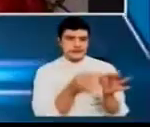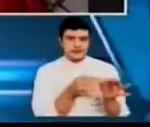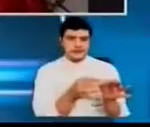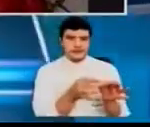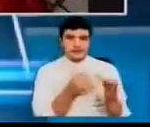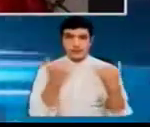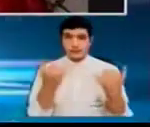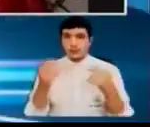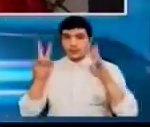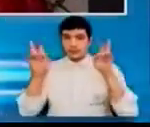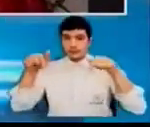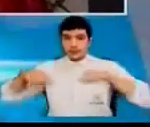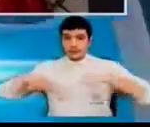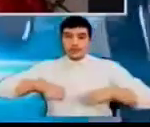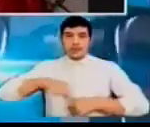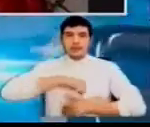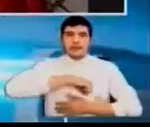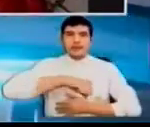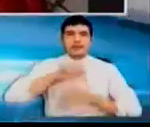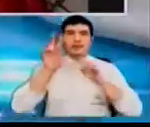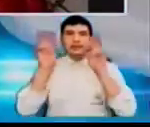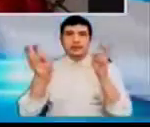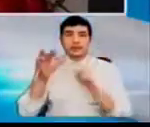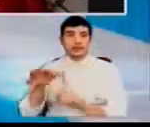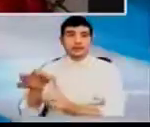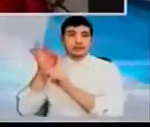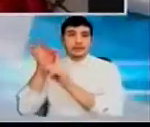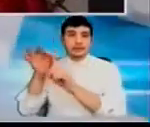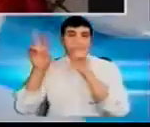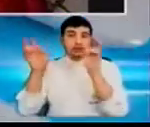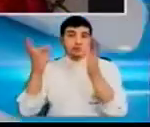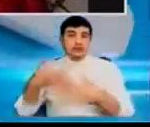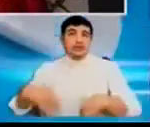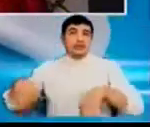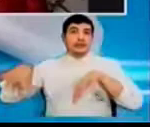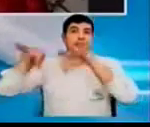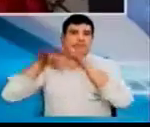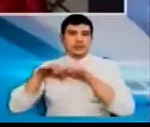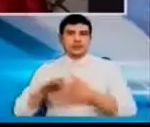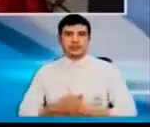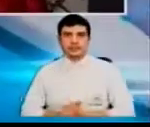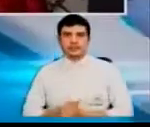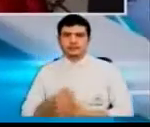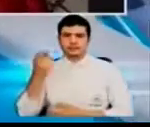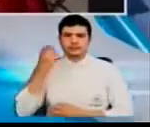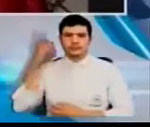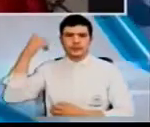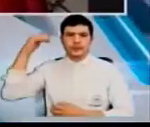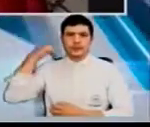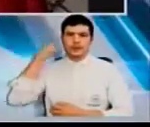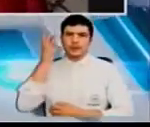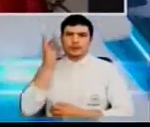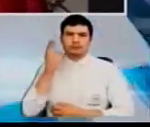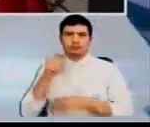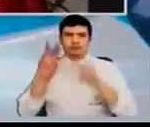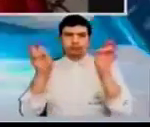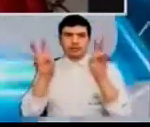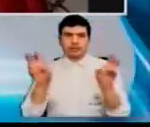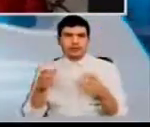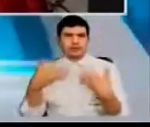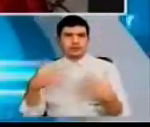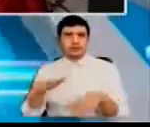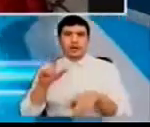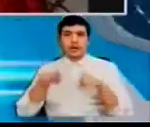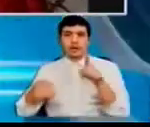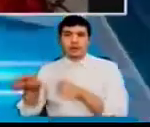los sobrecostos denunciados por parte del Contralor General de la República con respecto a los contratos para las ayudas alimentarias. Y como